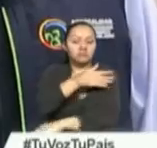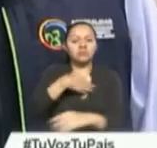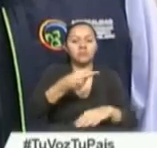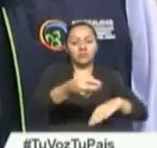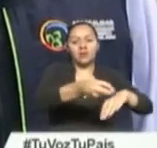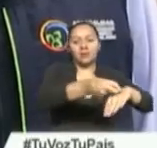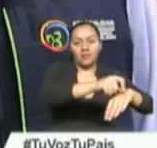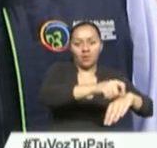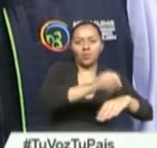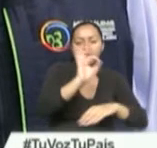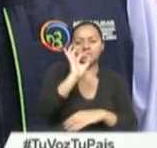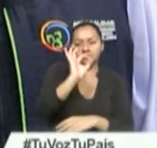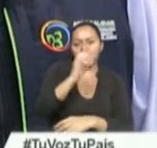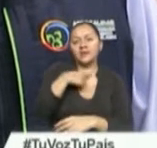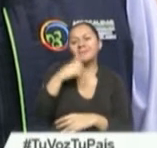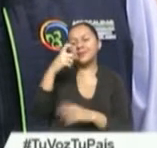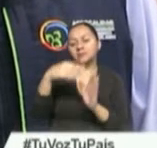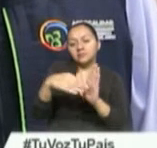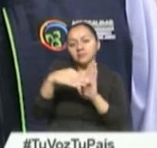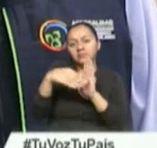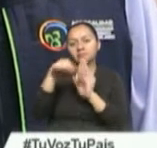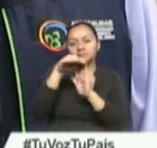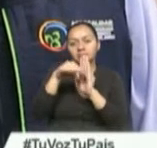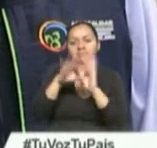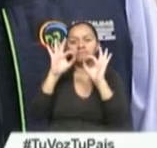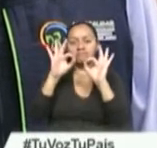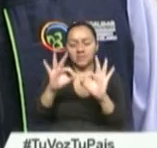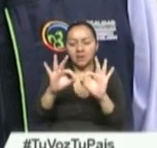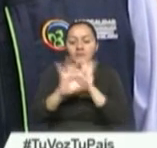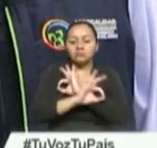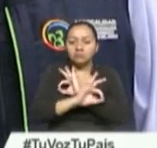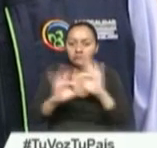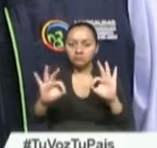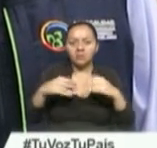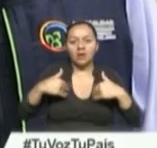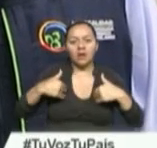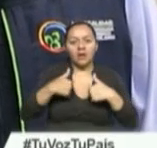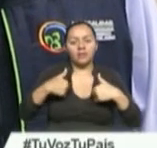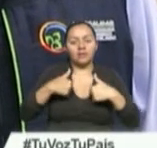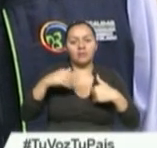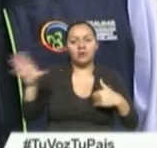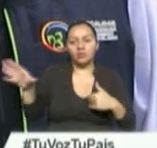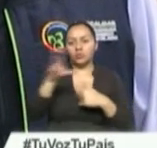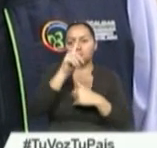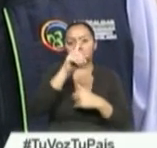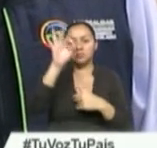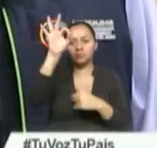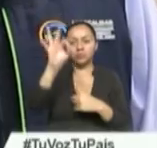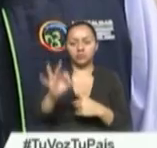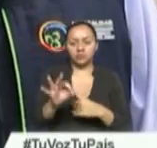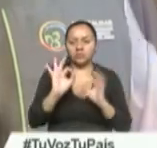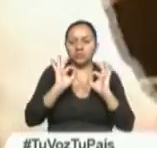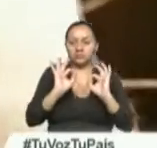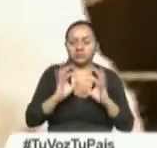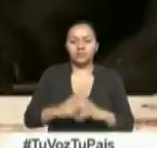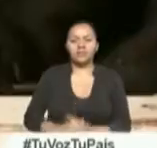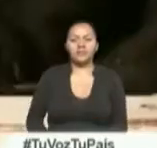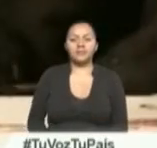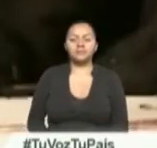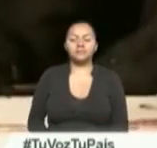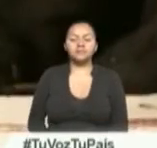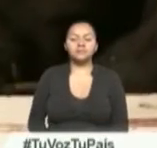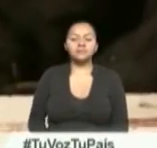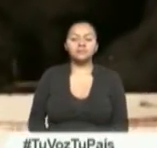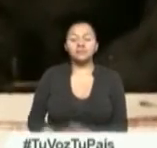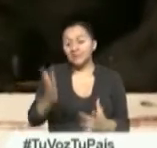de acuerdo a los requerimientos de lo que es mantener un estatus sanitario en un país libre de fiebre aftosa con vacunación. La fiebre